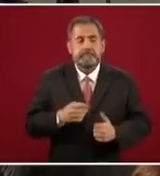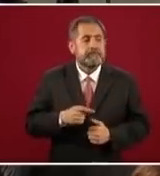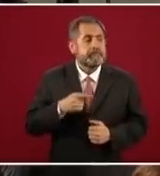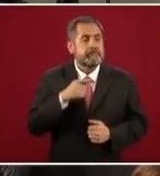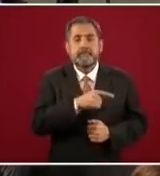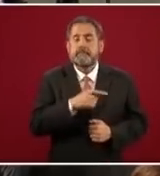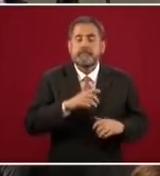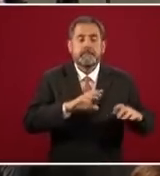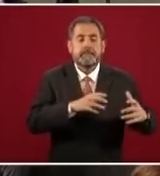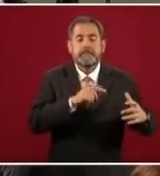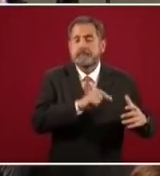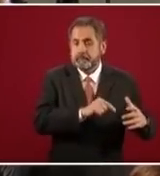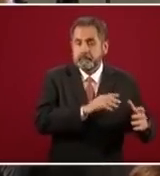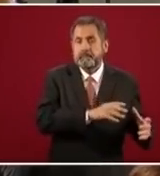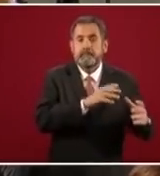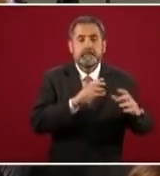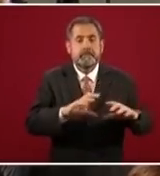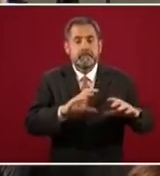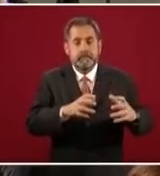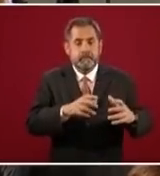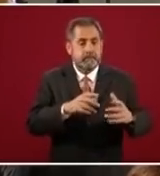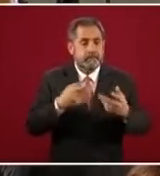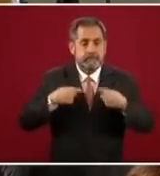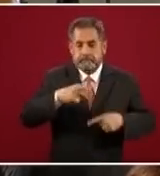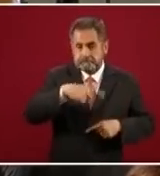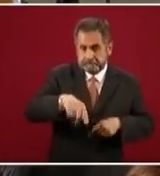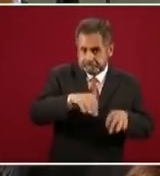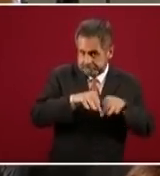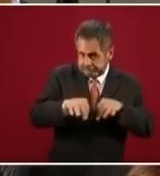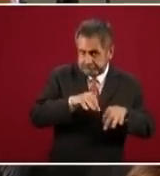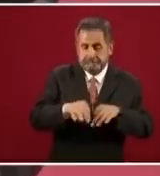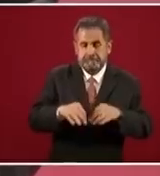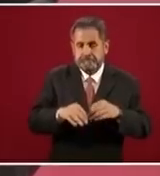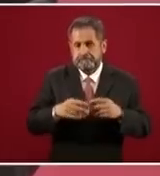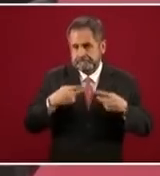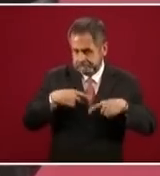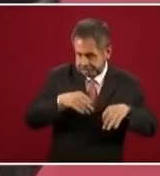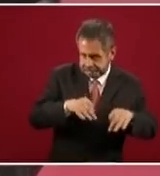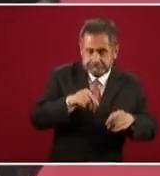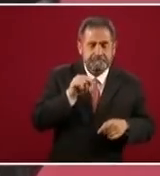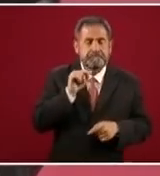el sector de los trabajadores, sector obrero,